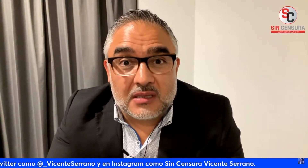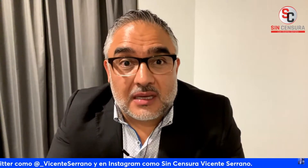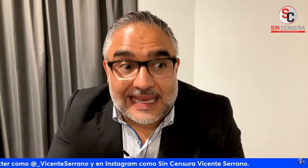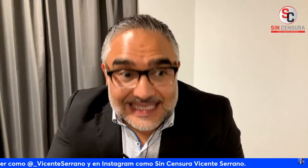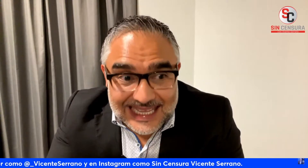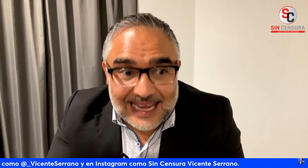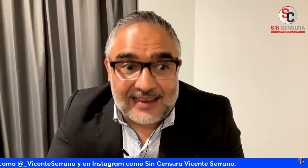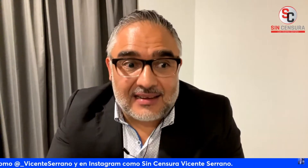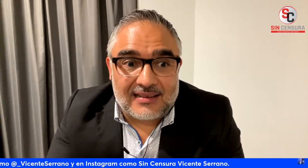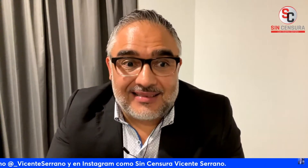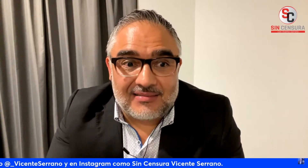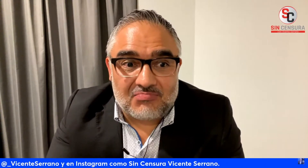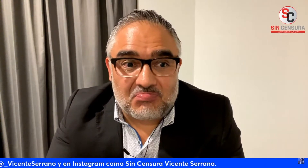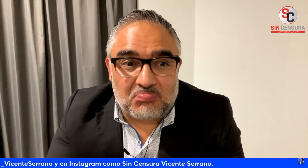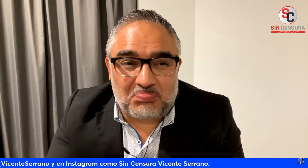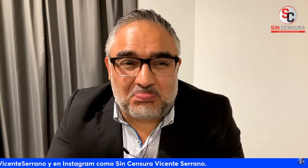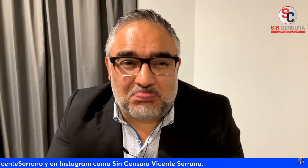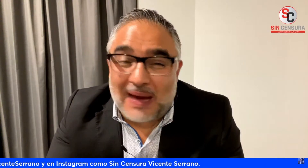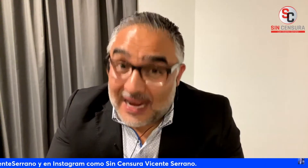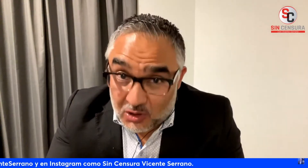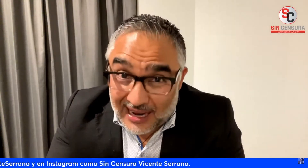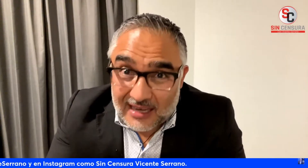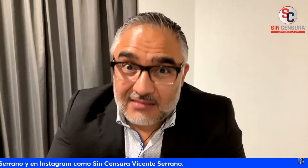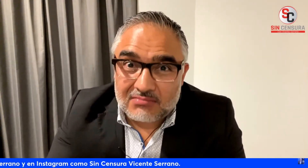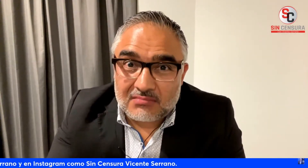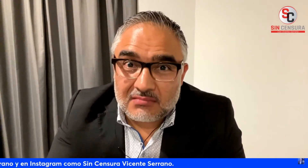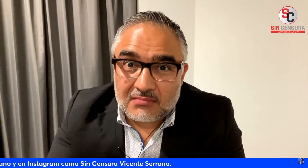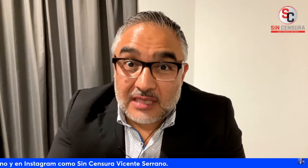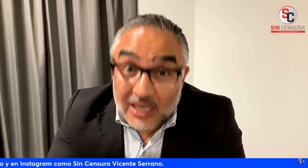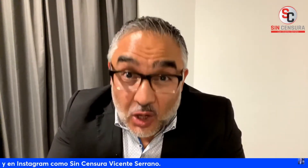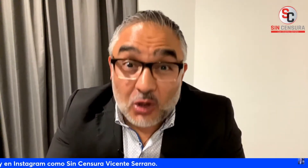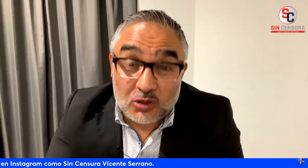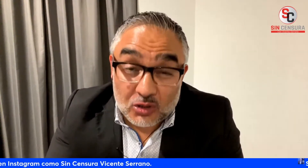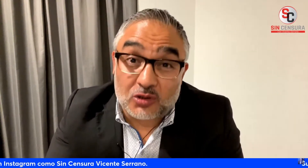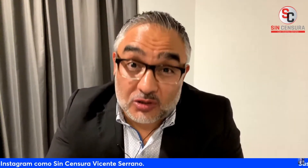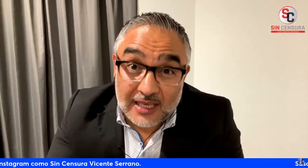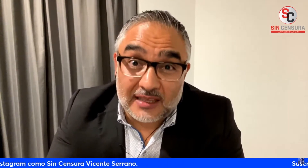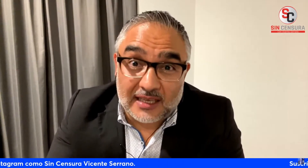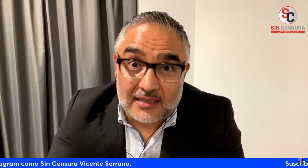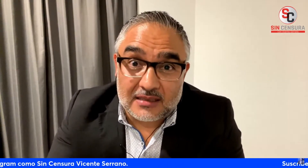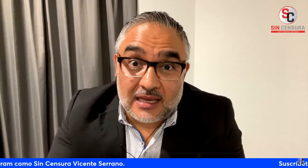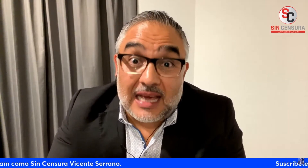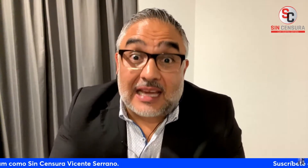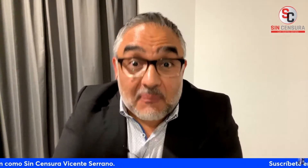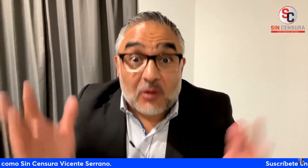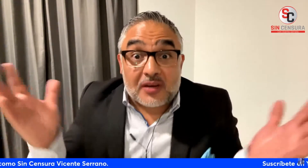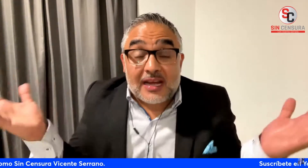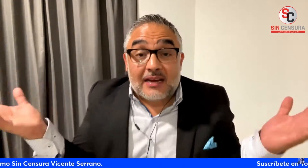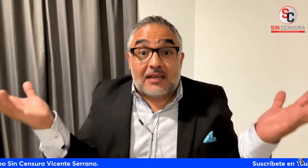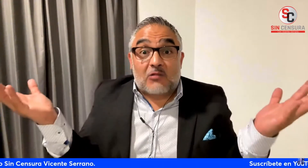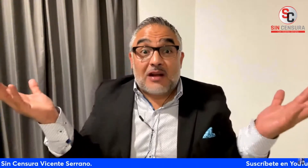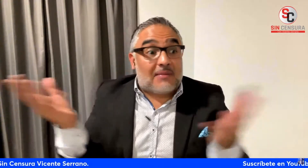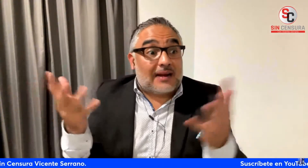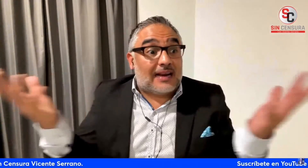oposición está para llorar, incluso con sus críticas, que podrían de alguna manera